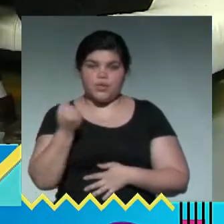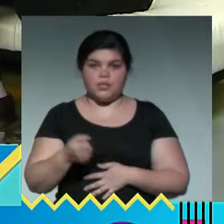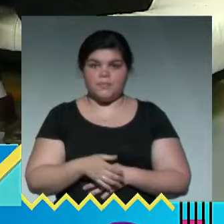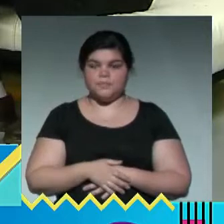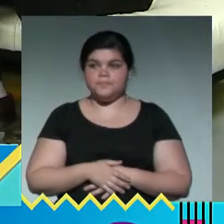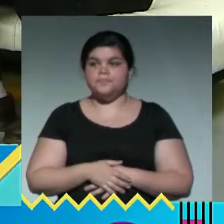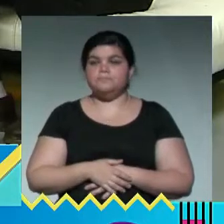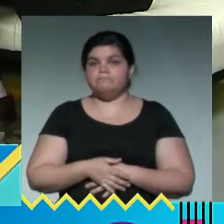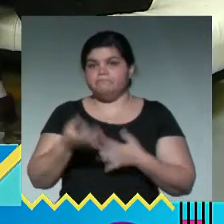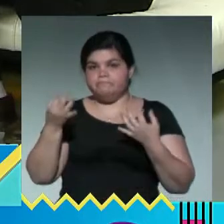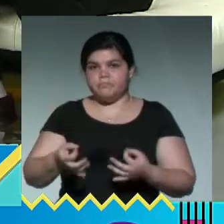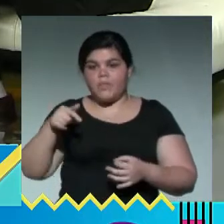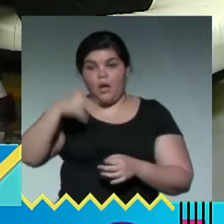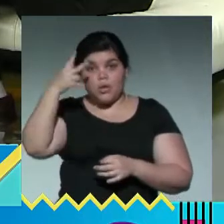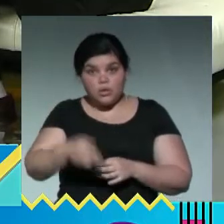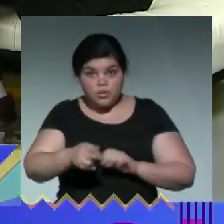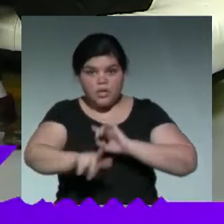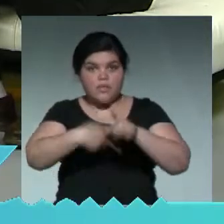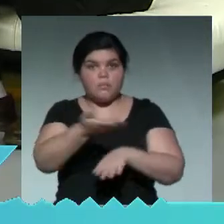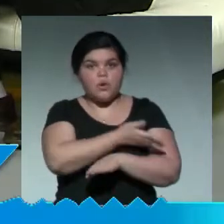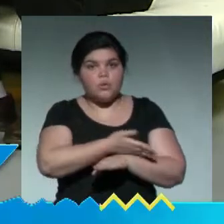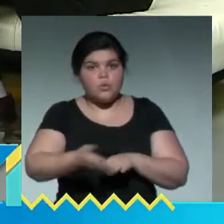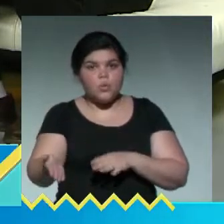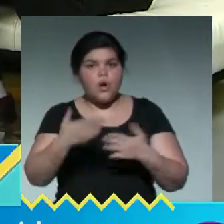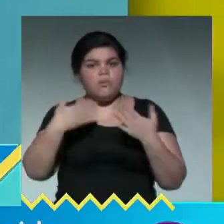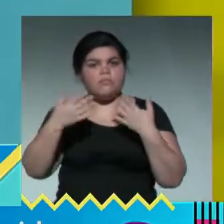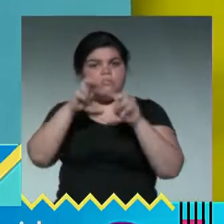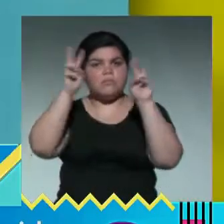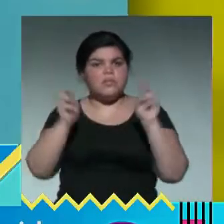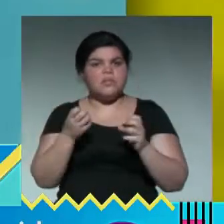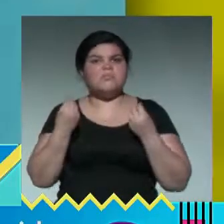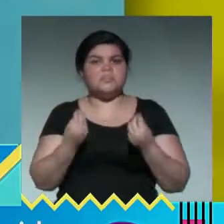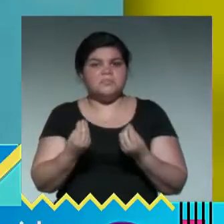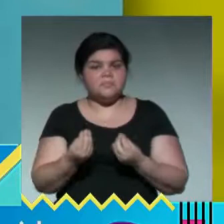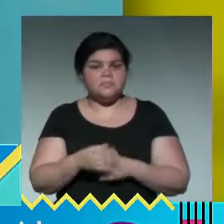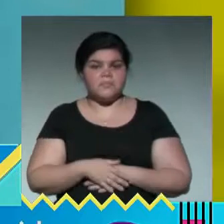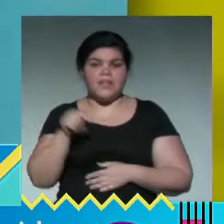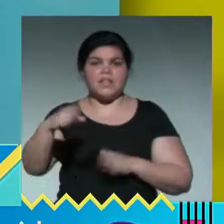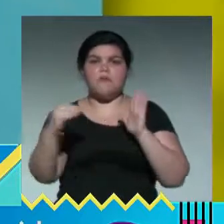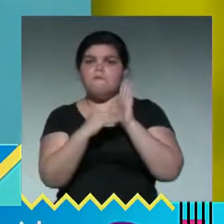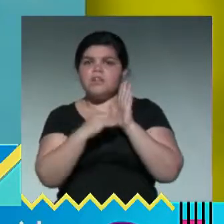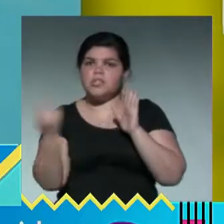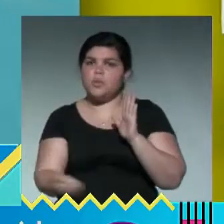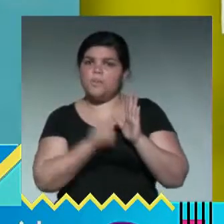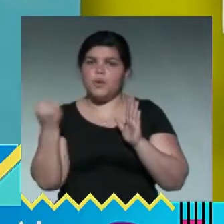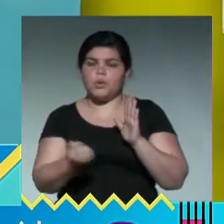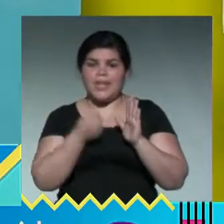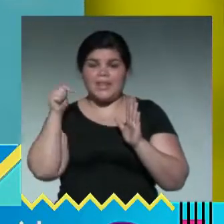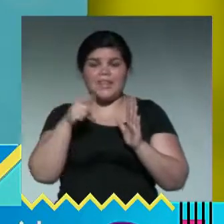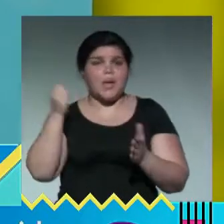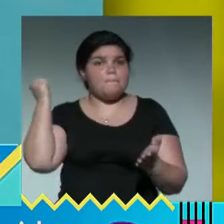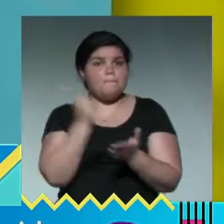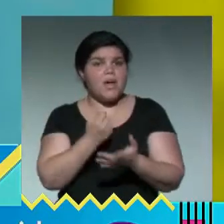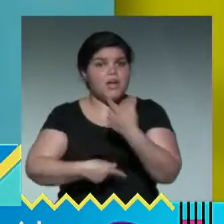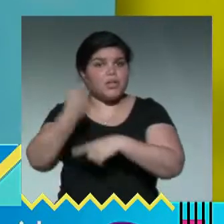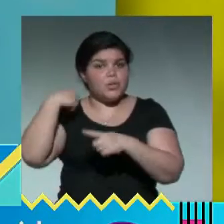quedar y nos vamos a ir a un corte para enseguida continuar hablando acerca, bueno, de este efemérides y este acontecimiento histórico y